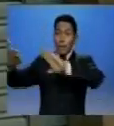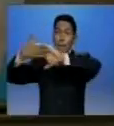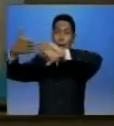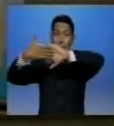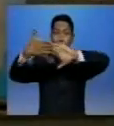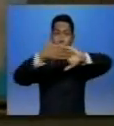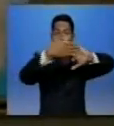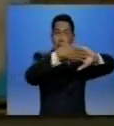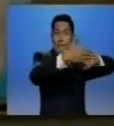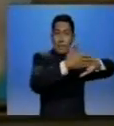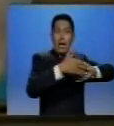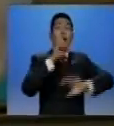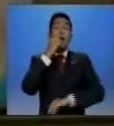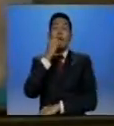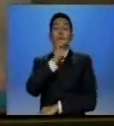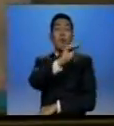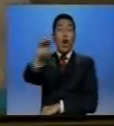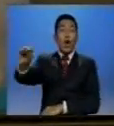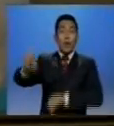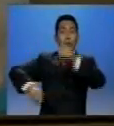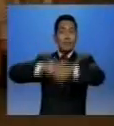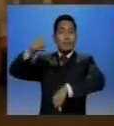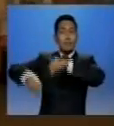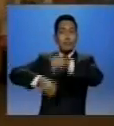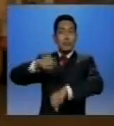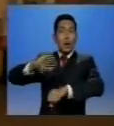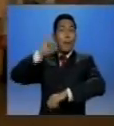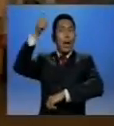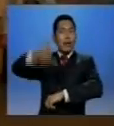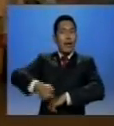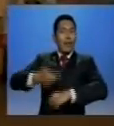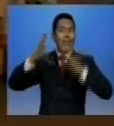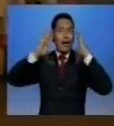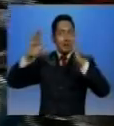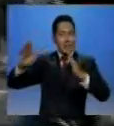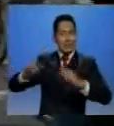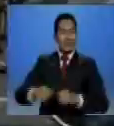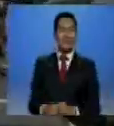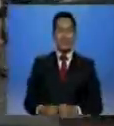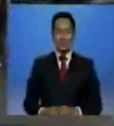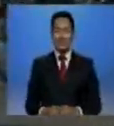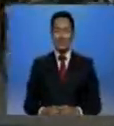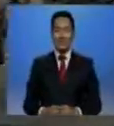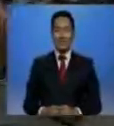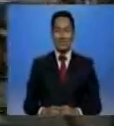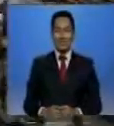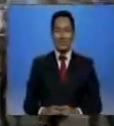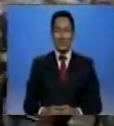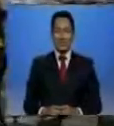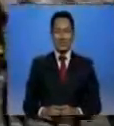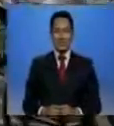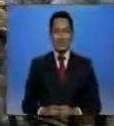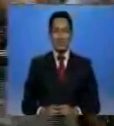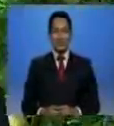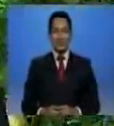que decían: "Estamos pedaleando, atenderemos a partir de las 21 horas. María Gabriela Castro, Gama Noticias.